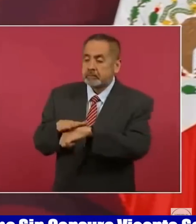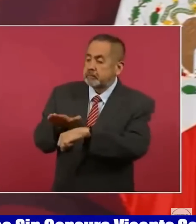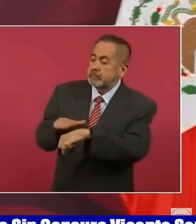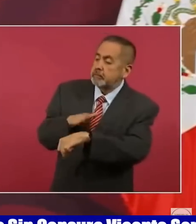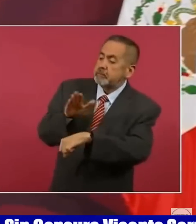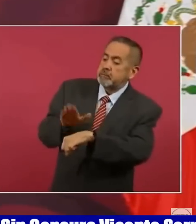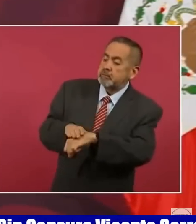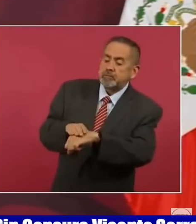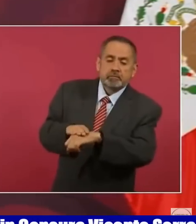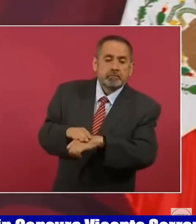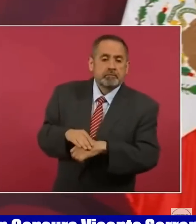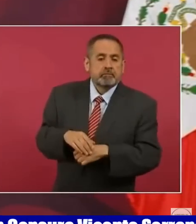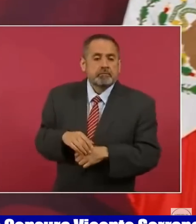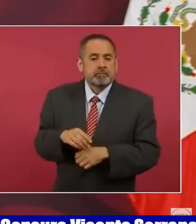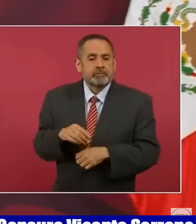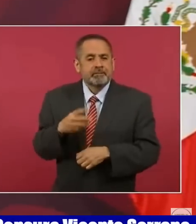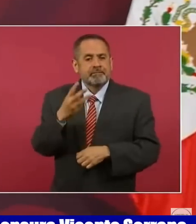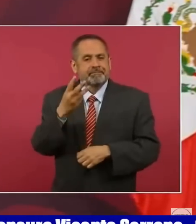3 estrellas.